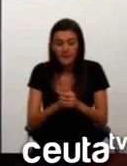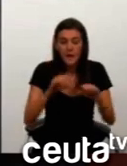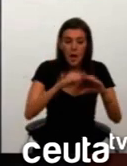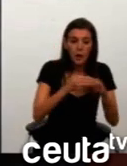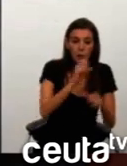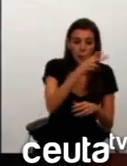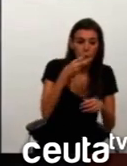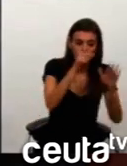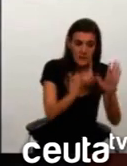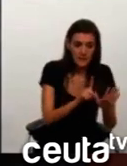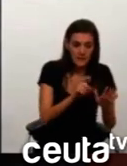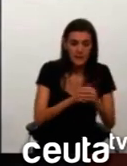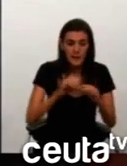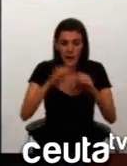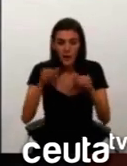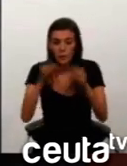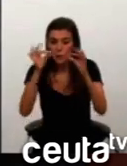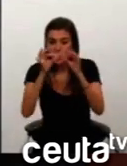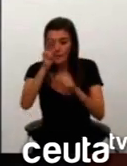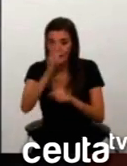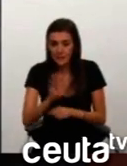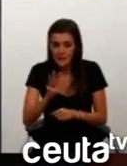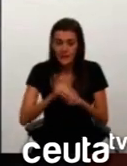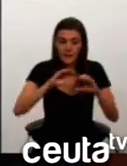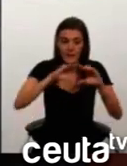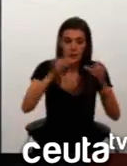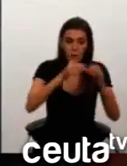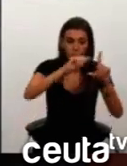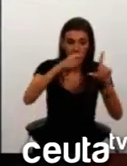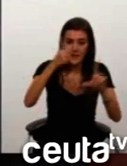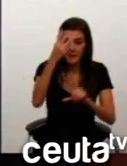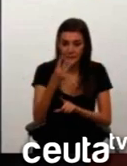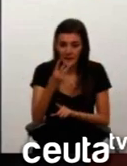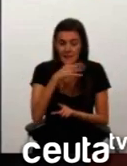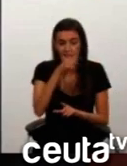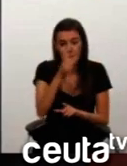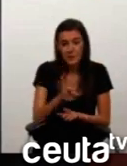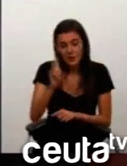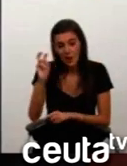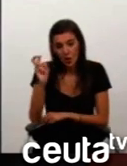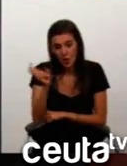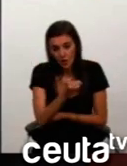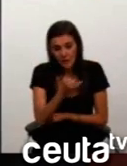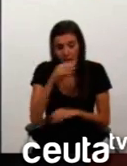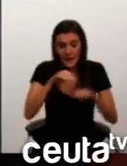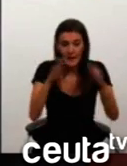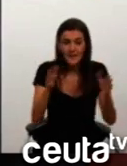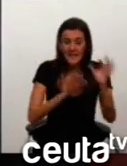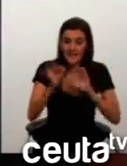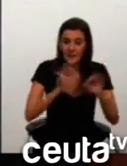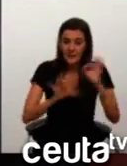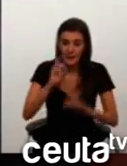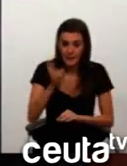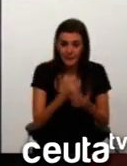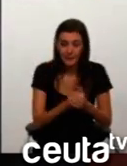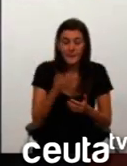Grupo Vox 6, al Grupo Caballas 3 y al Grupo MDC 3. Y otro asesor más para la mesa de la Asamblea. Si